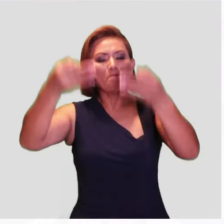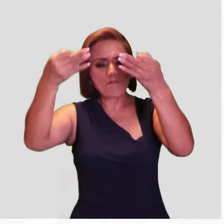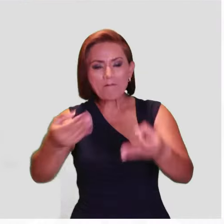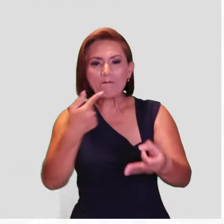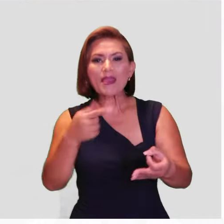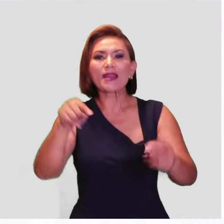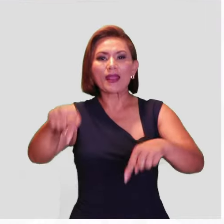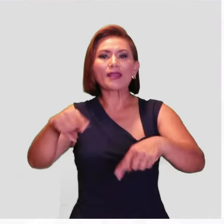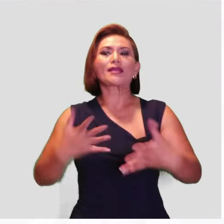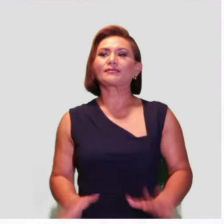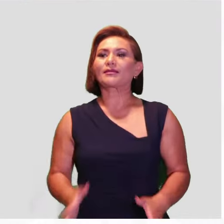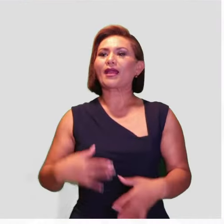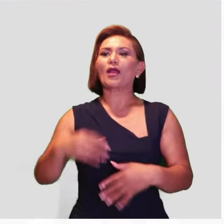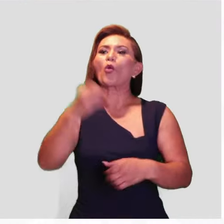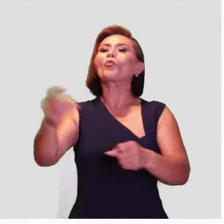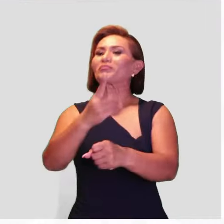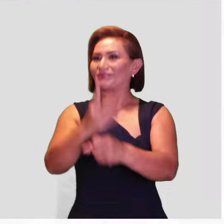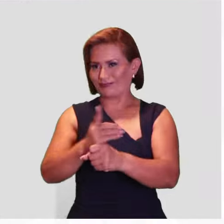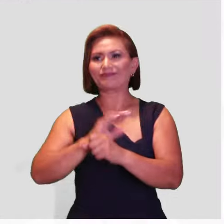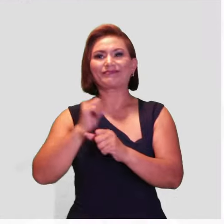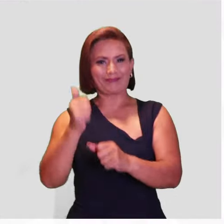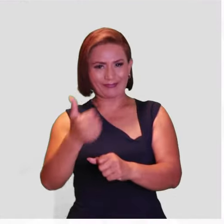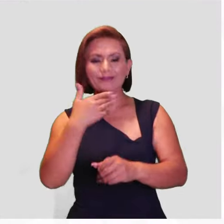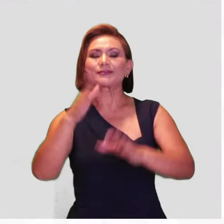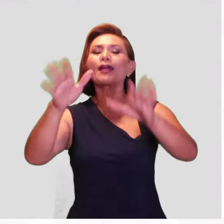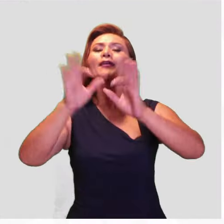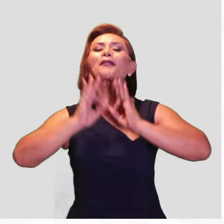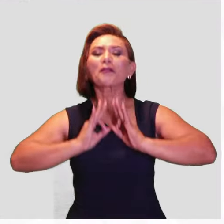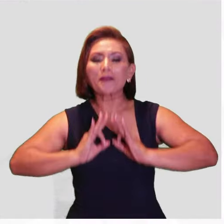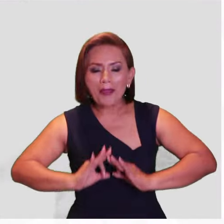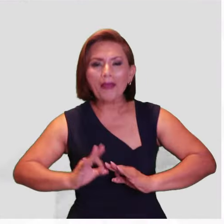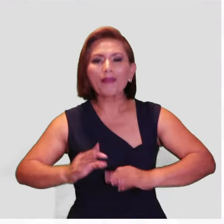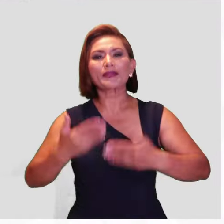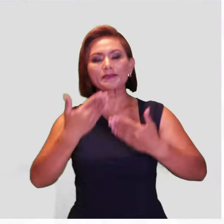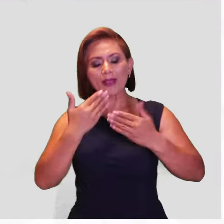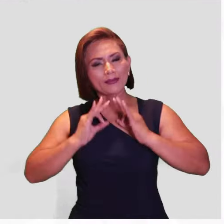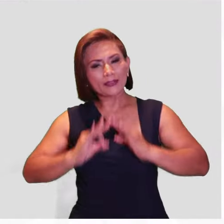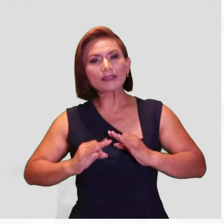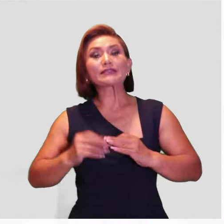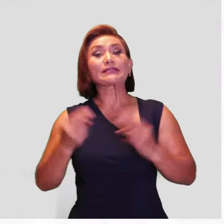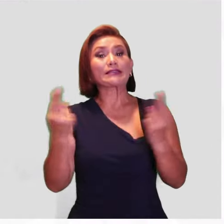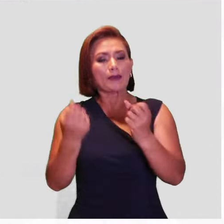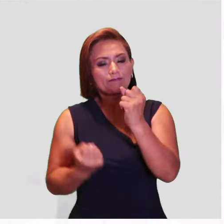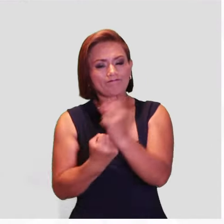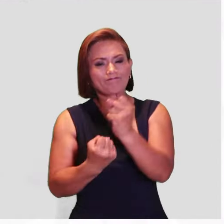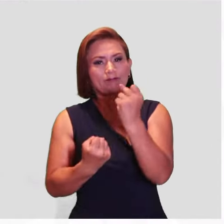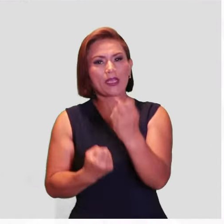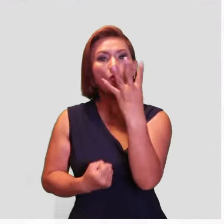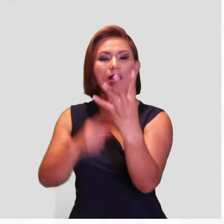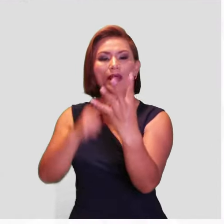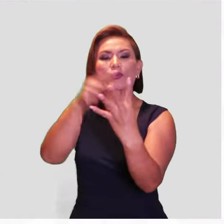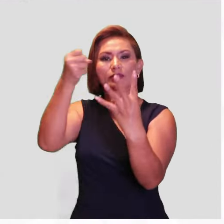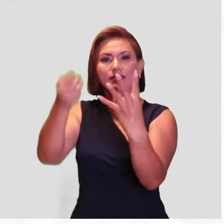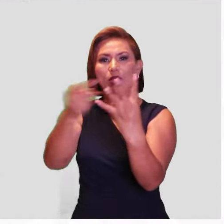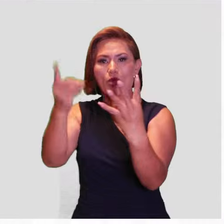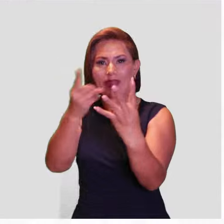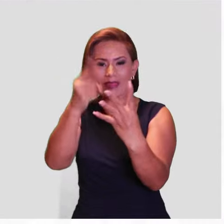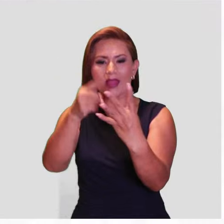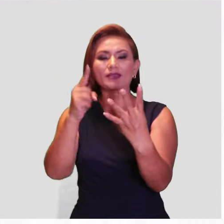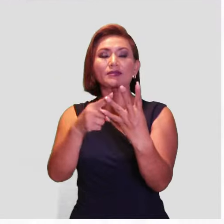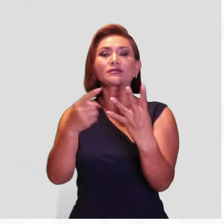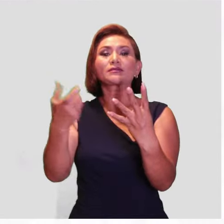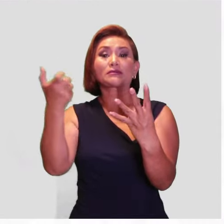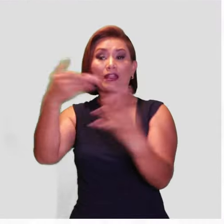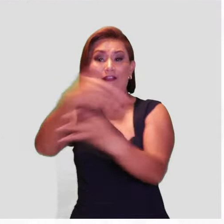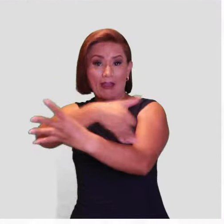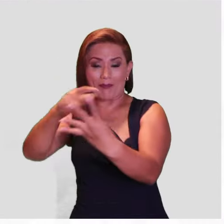trabajo, oportunidades y tranquilidad. Tenemos que seguir reforzando 4 áreas, seguridad, economía familiar, obra pública